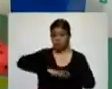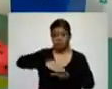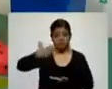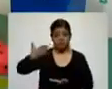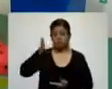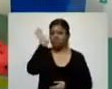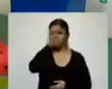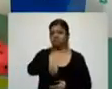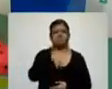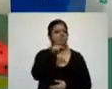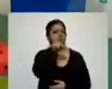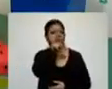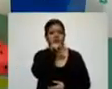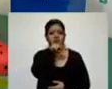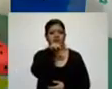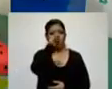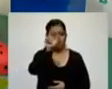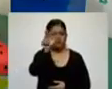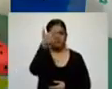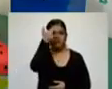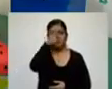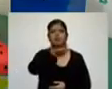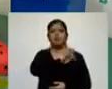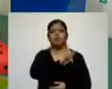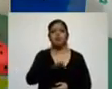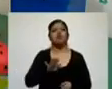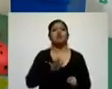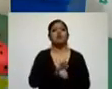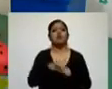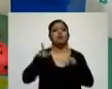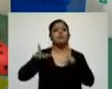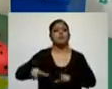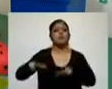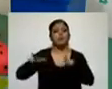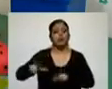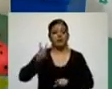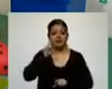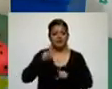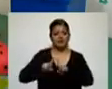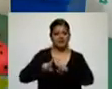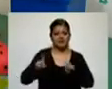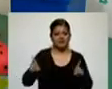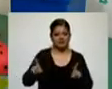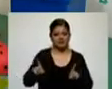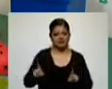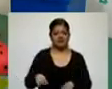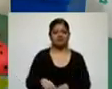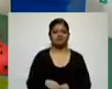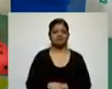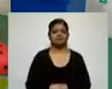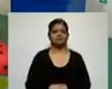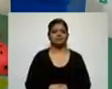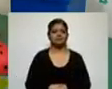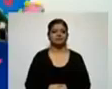te preocupes. Recuerda que lo puedes encontrar en la página que está apareciendo aquí, en